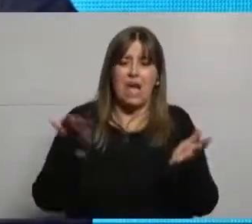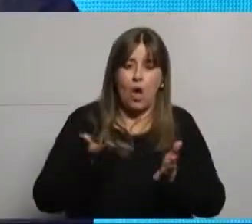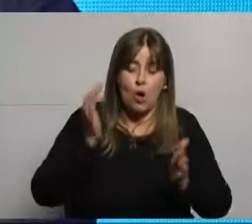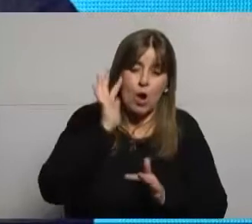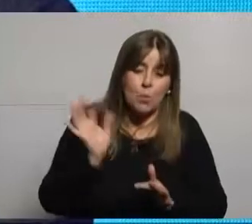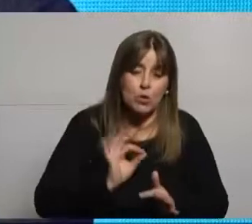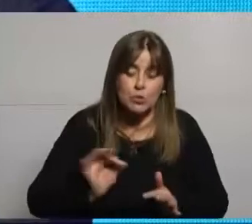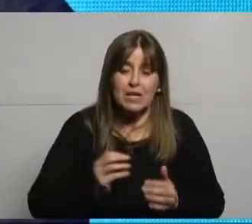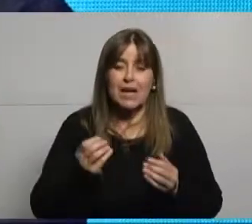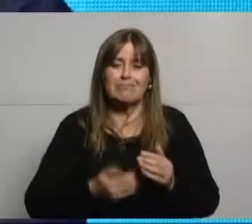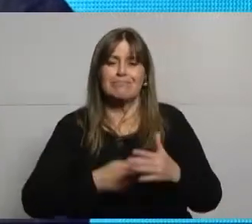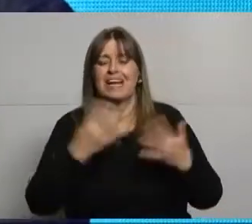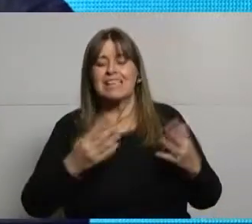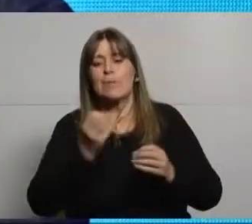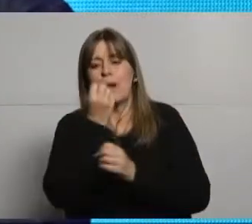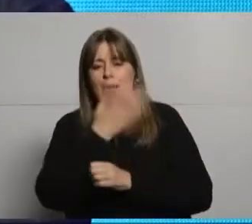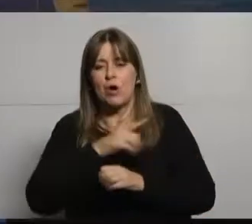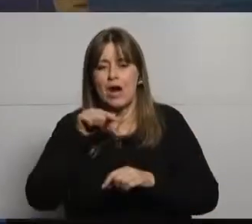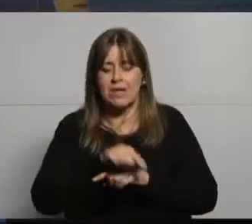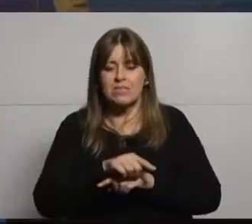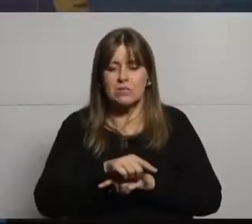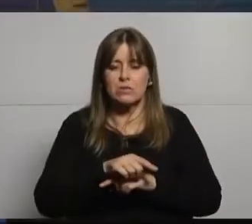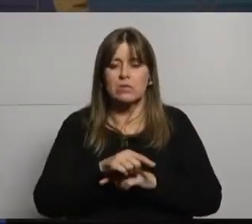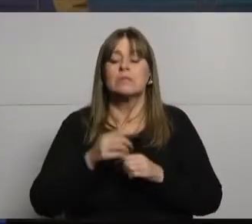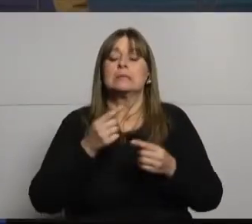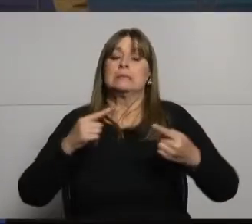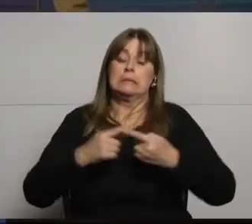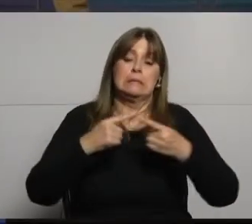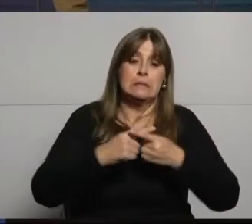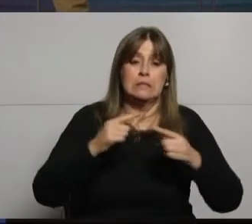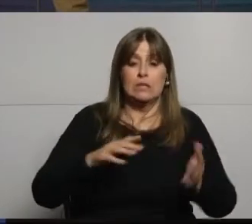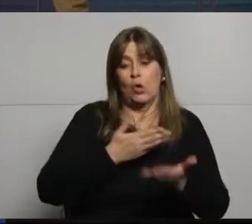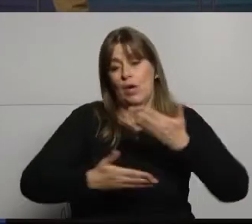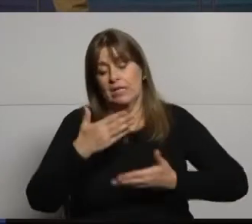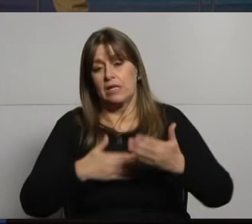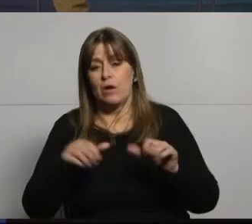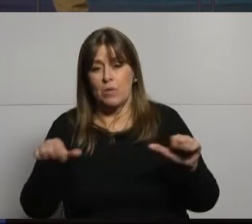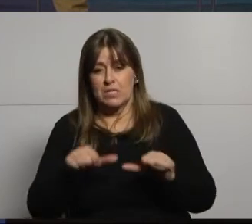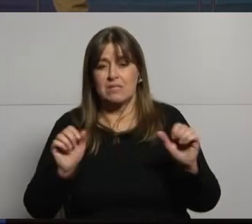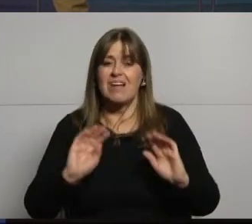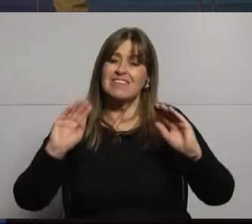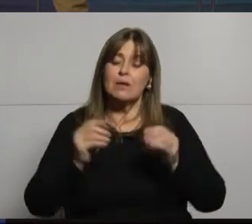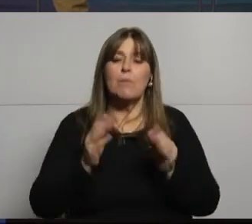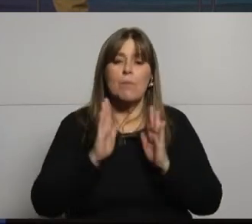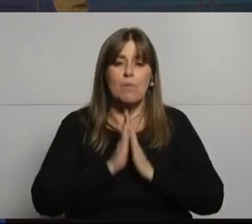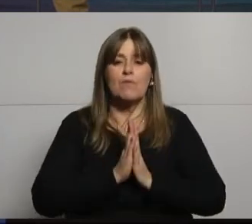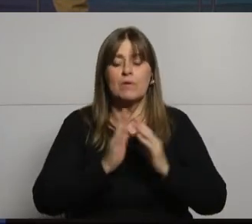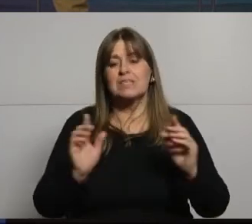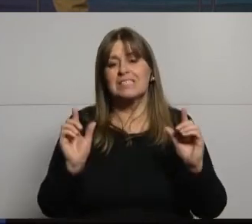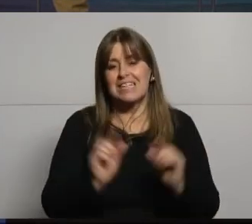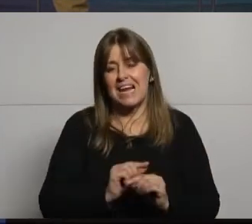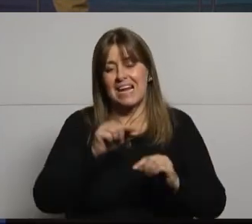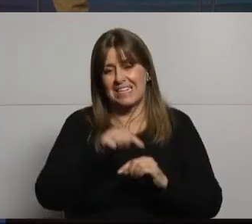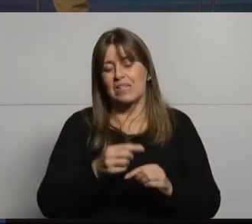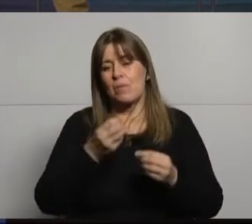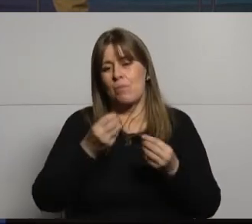oportunidad para mejorar eso, pero requiere una discusión colectiva sobre cómo se hace. Tenemos que ir cerrando este panel, Sí, pero la verdad es que